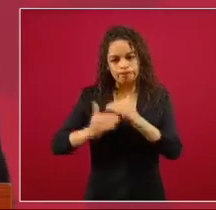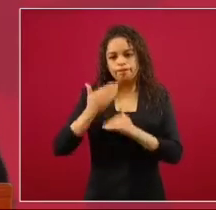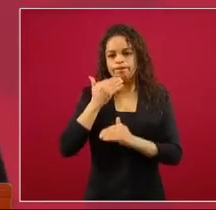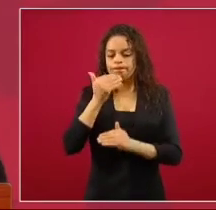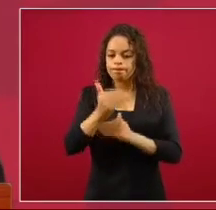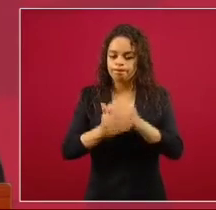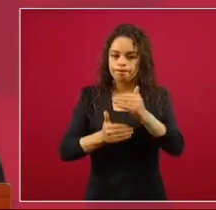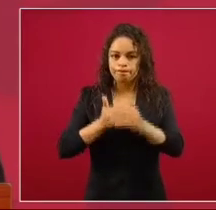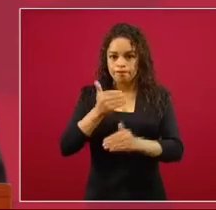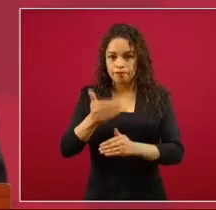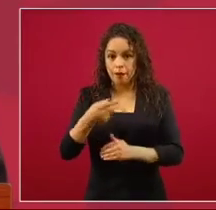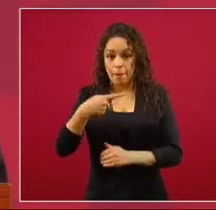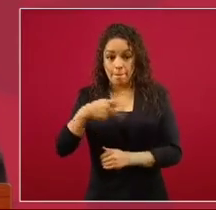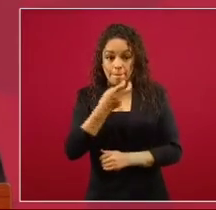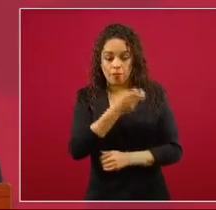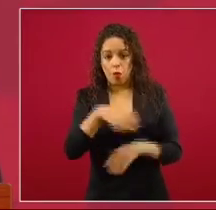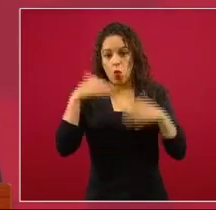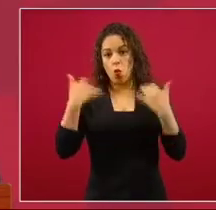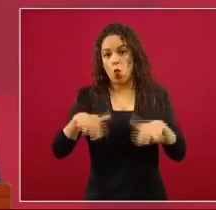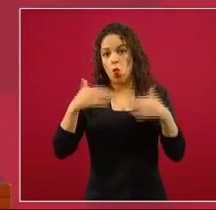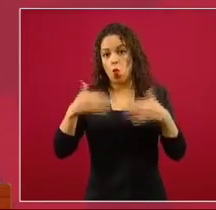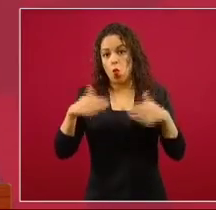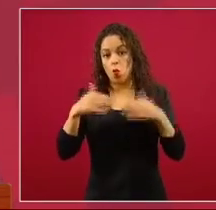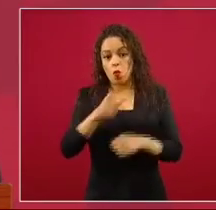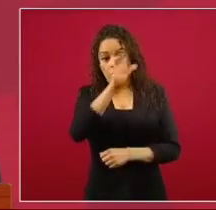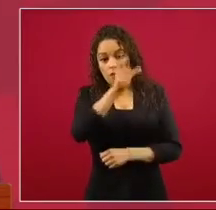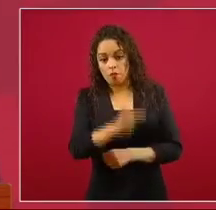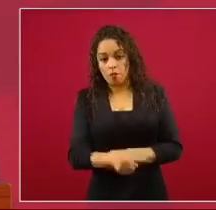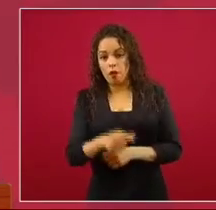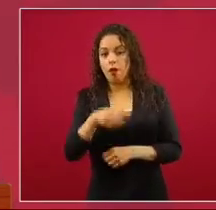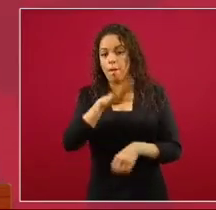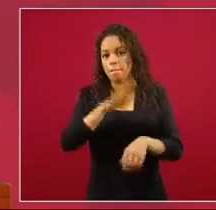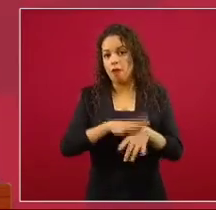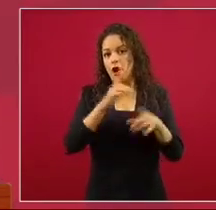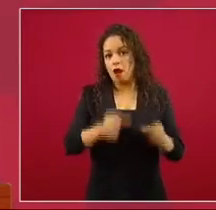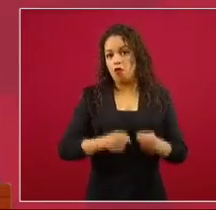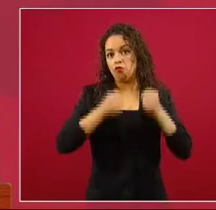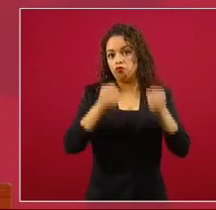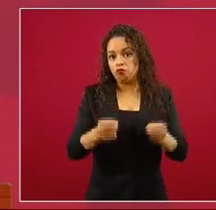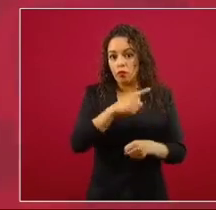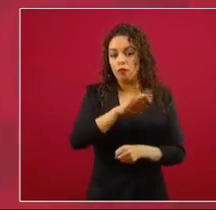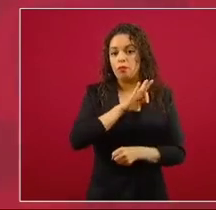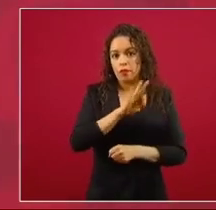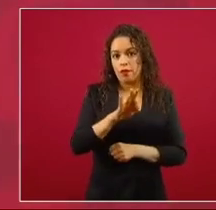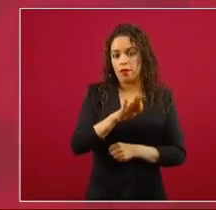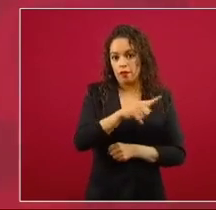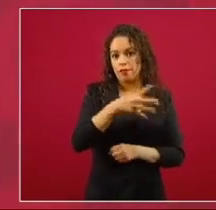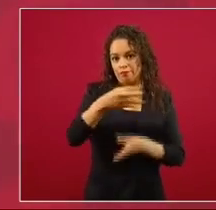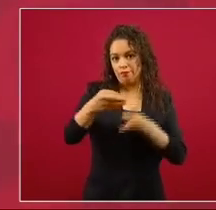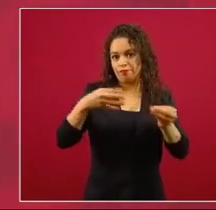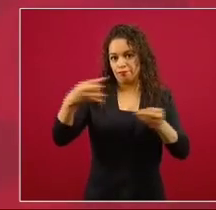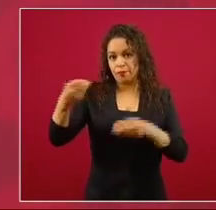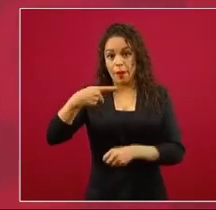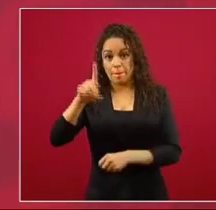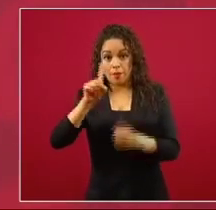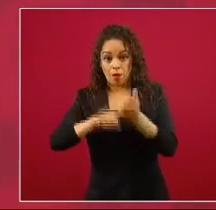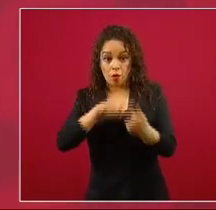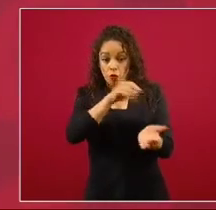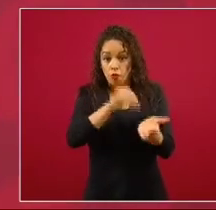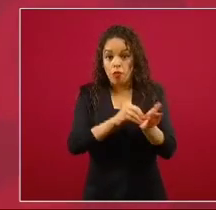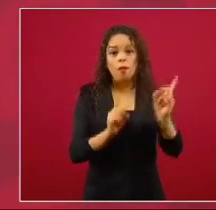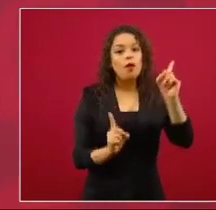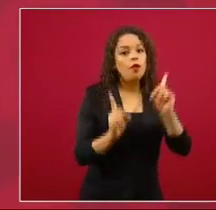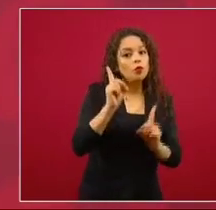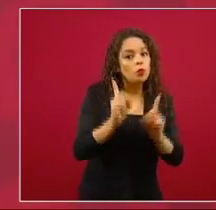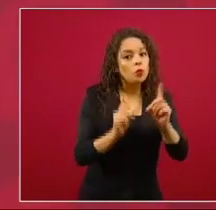la persona como potencialmente contagiante y se le considera un caso sospechoso. Inmediatamente esta persona